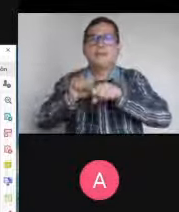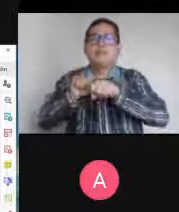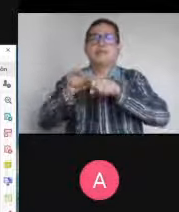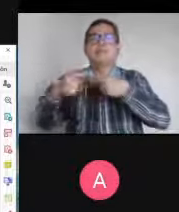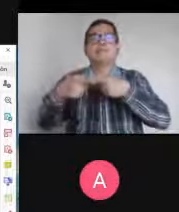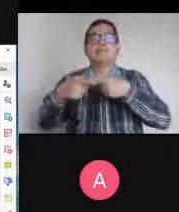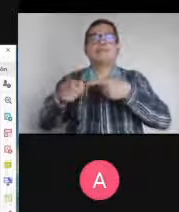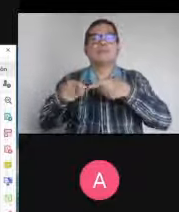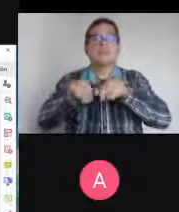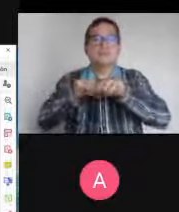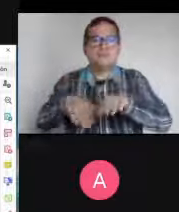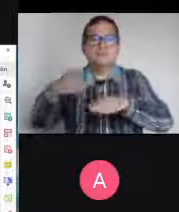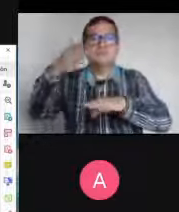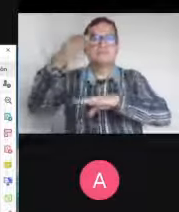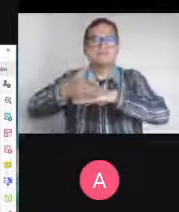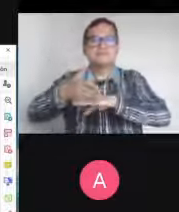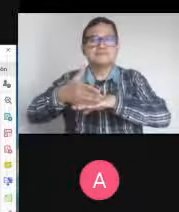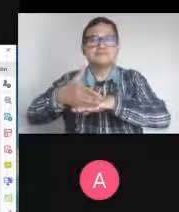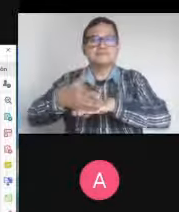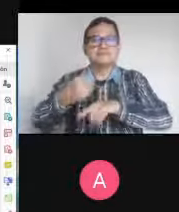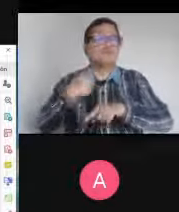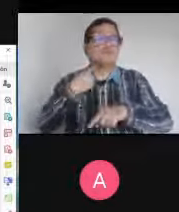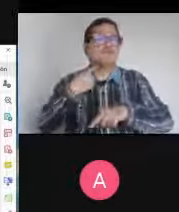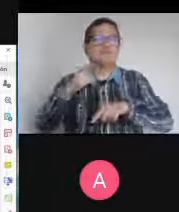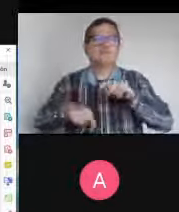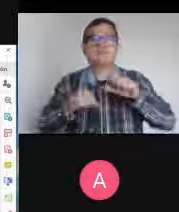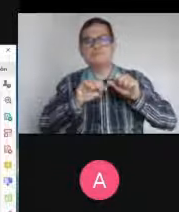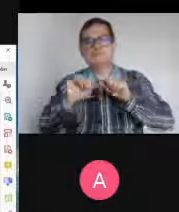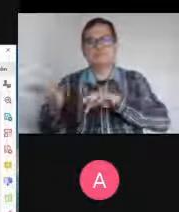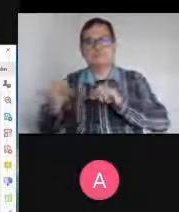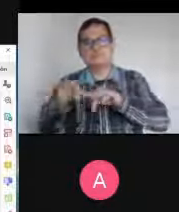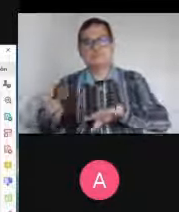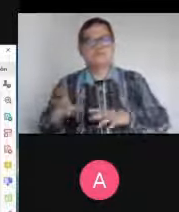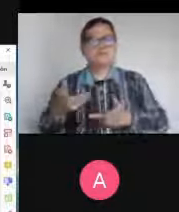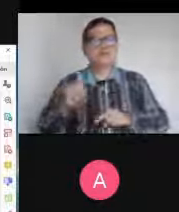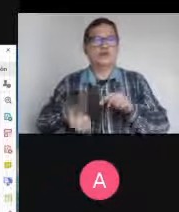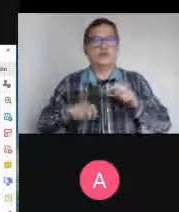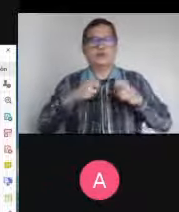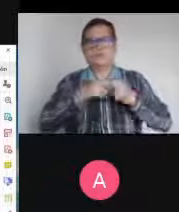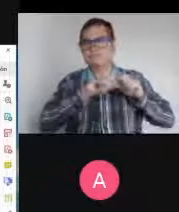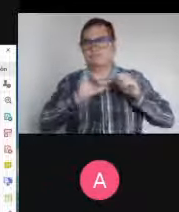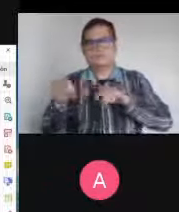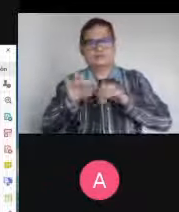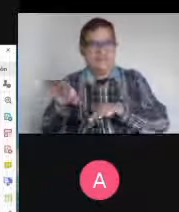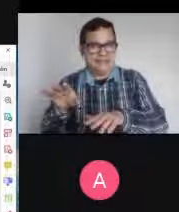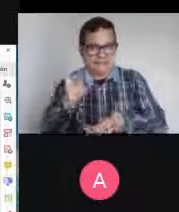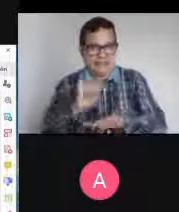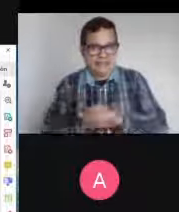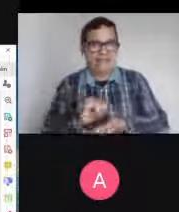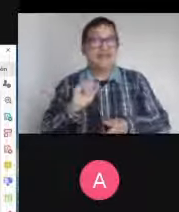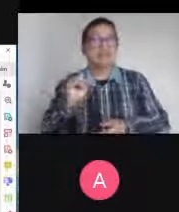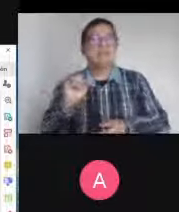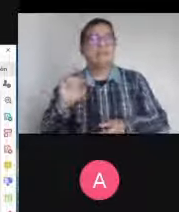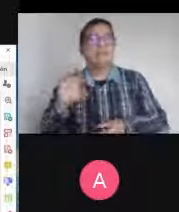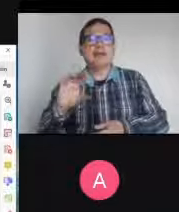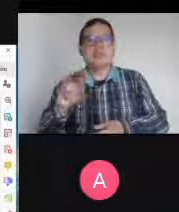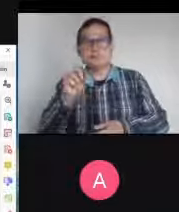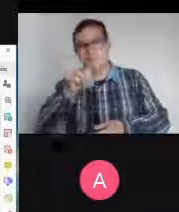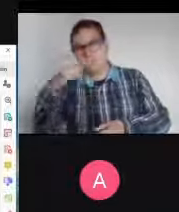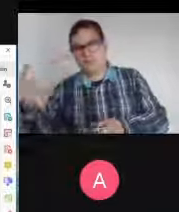a llegar hasta acá nomás. Entonces no va a poder pasar. Entonces, por tanto, el circuito no va a conducir. ¿Listos? En la parte